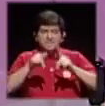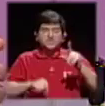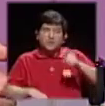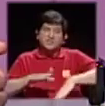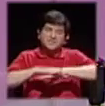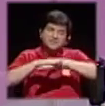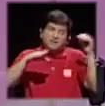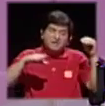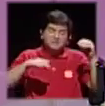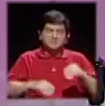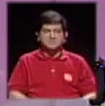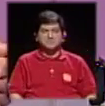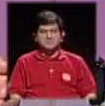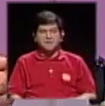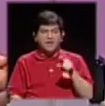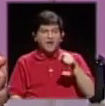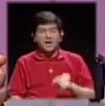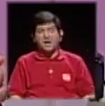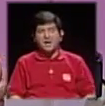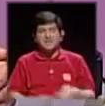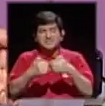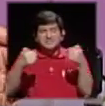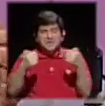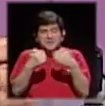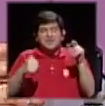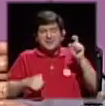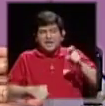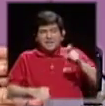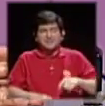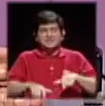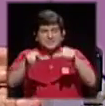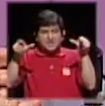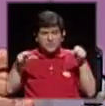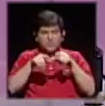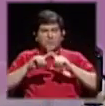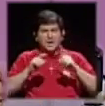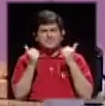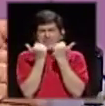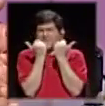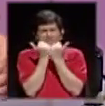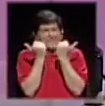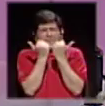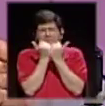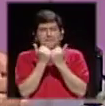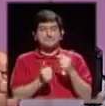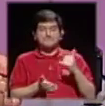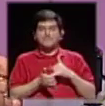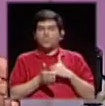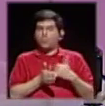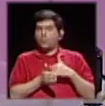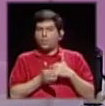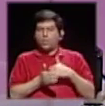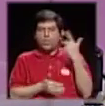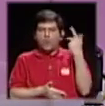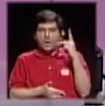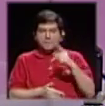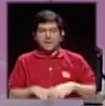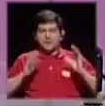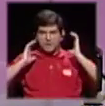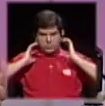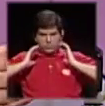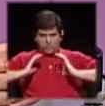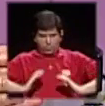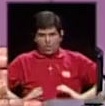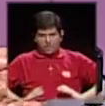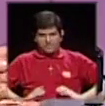salir, tiene que estar ahí segregada, pero en unas condiciones de hacinamiento que vulnerabiliza también a los cuerpos